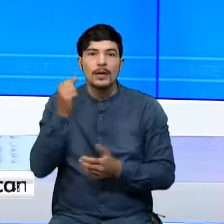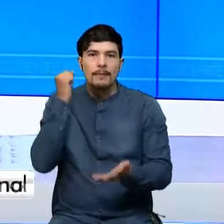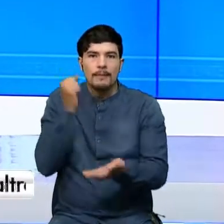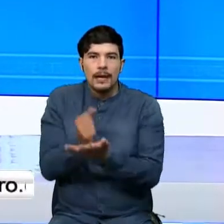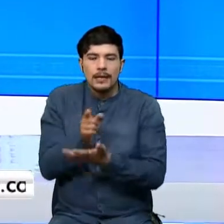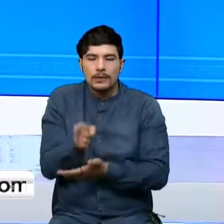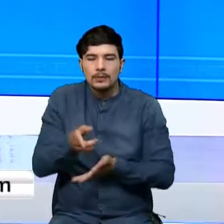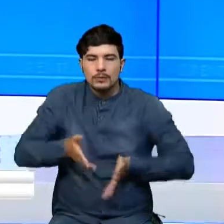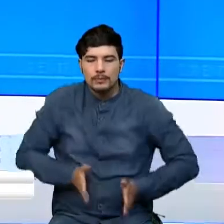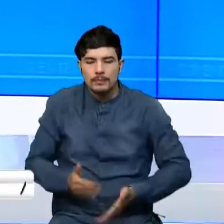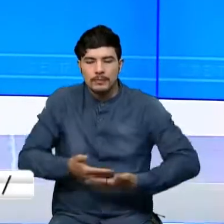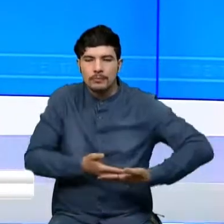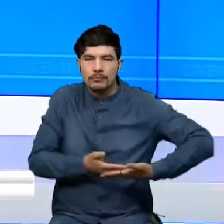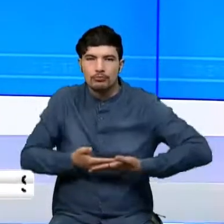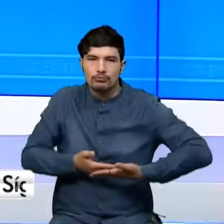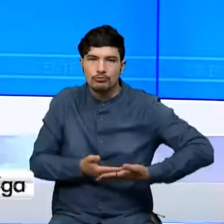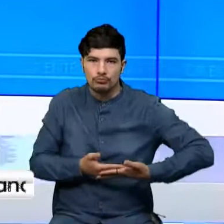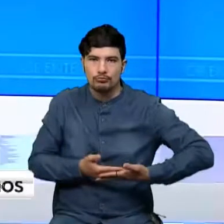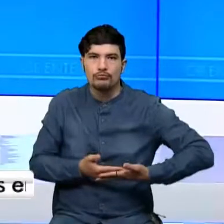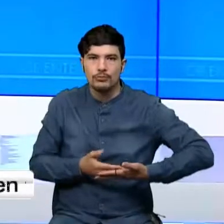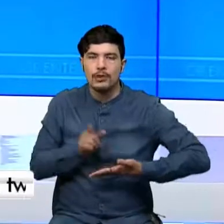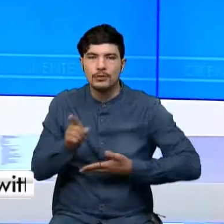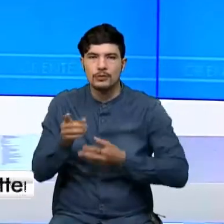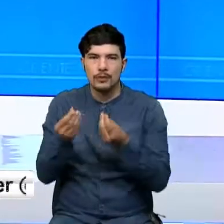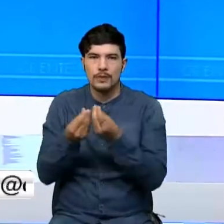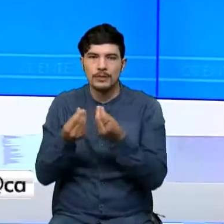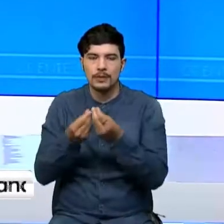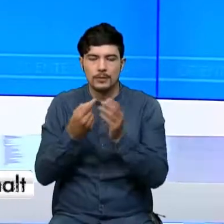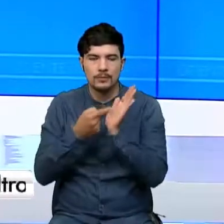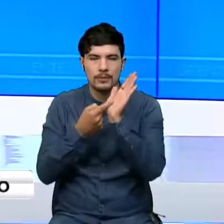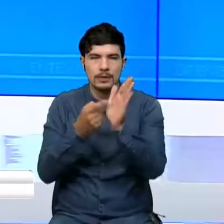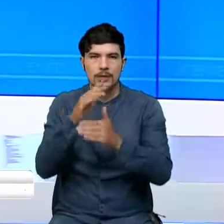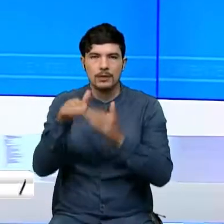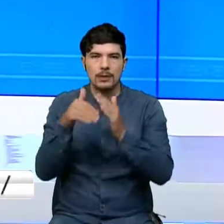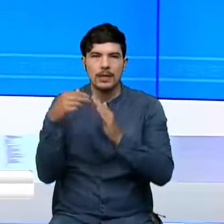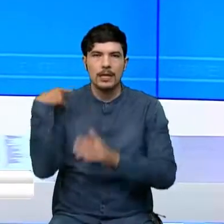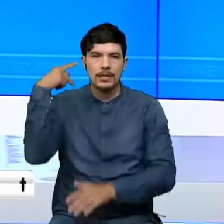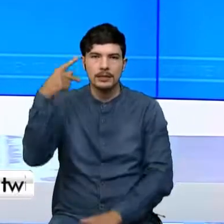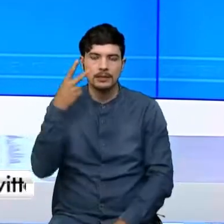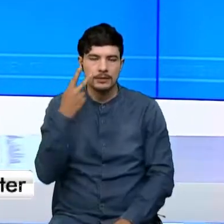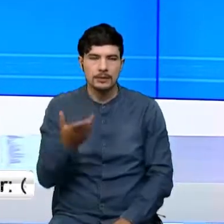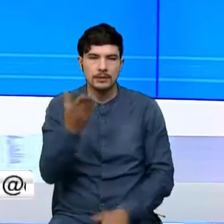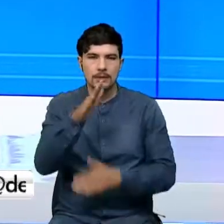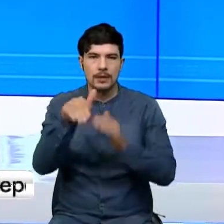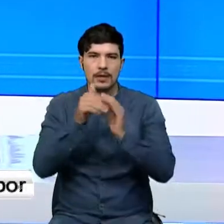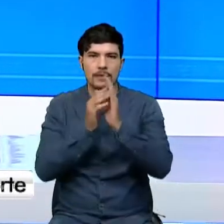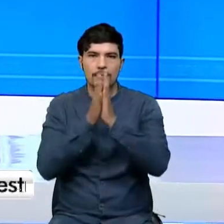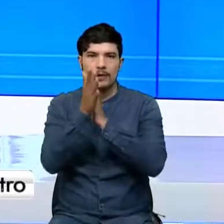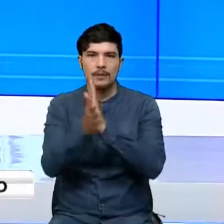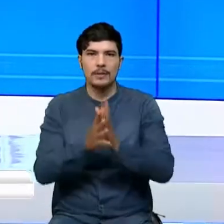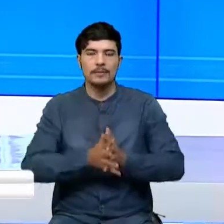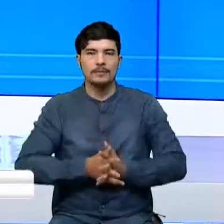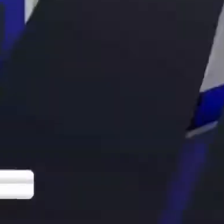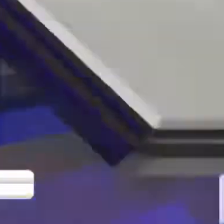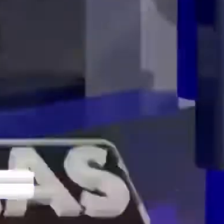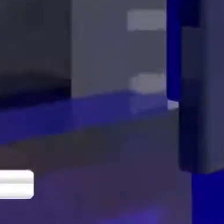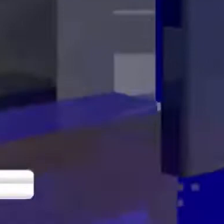bebé recién nacido. Nuestro compañero Eduard Pinilla nos presenta la historia completa a esta hora de la tarde. Eduard, adelante con toda la información.